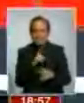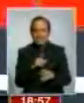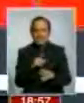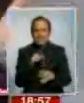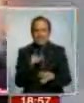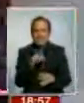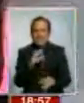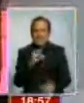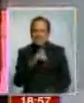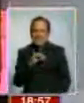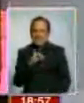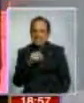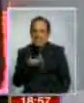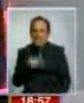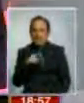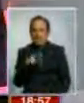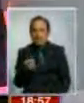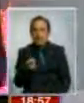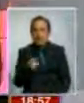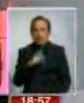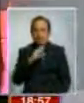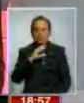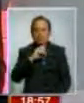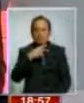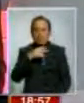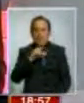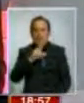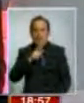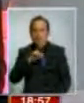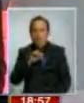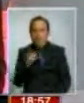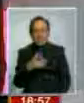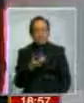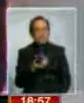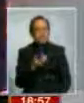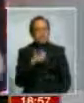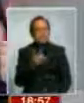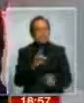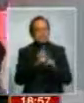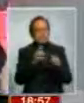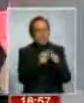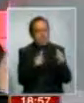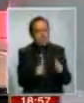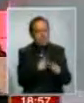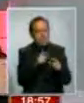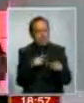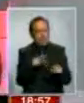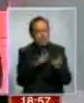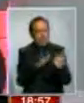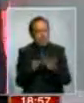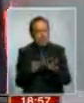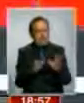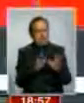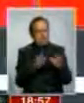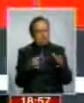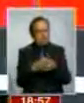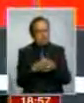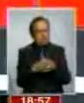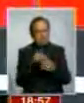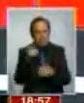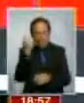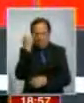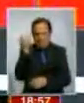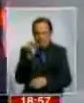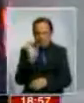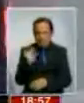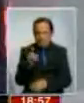entonces? Puede ser Cristian, puede ser Francisco Chaguán. Los dos son parte de la directiva actual. La cosa es que organicen un buen equipo, eso es lo más importante. Pero usted siempre tiene ideas y